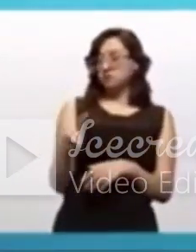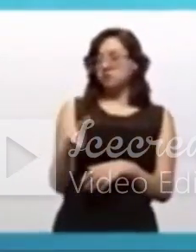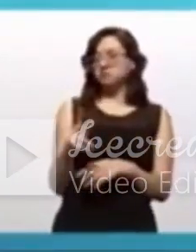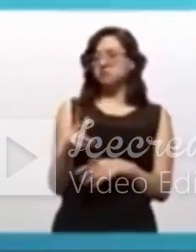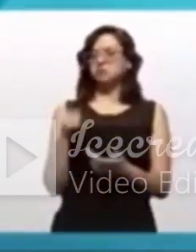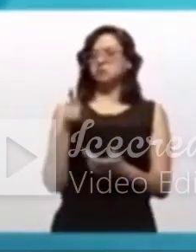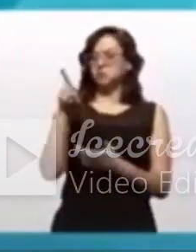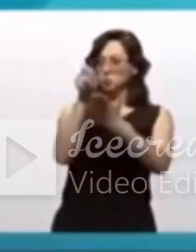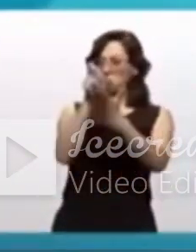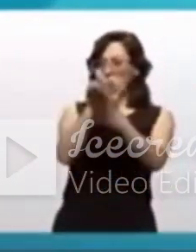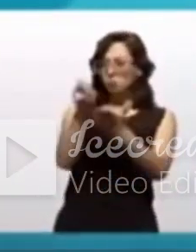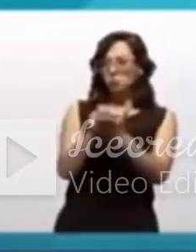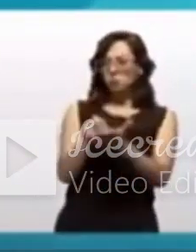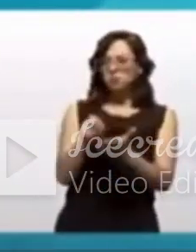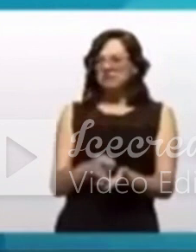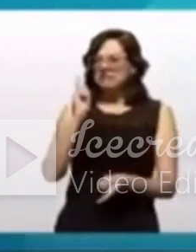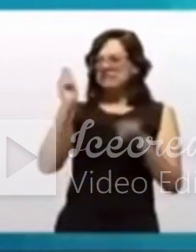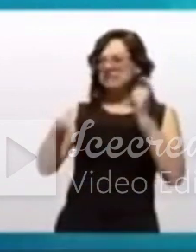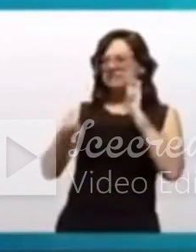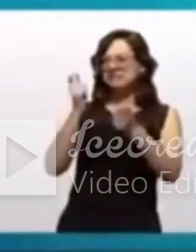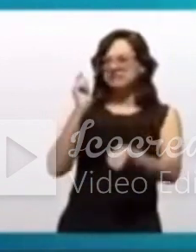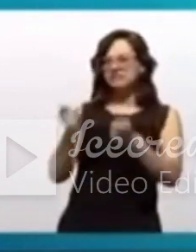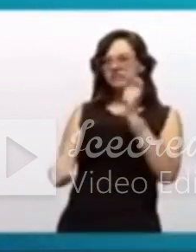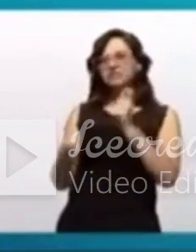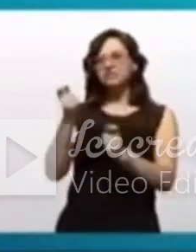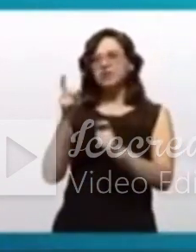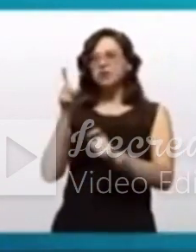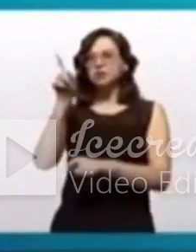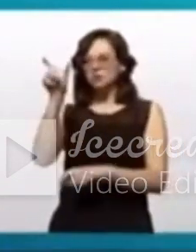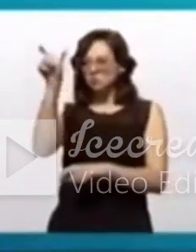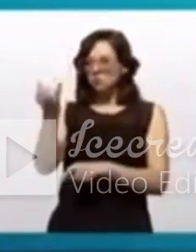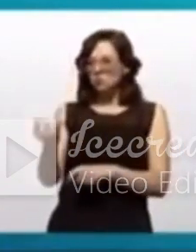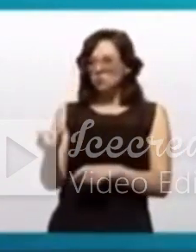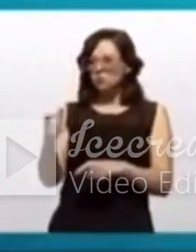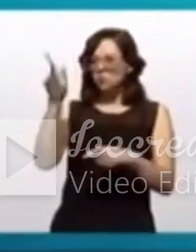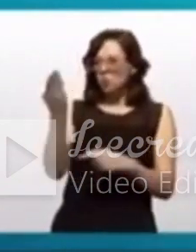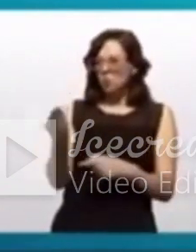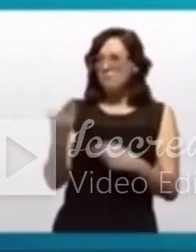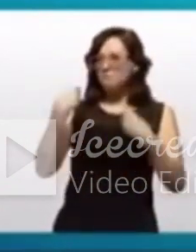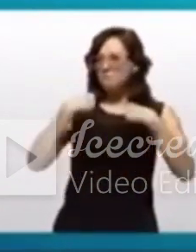solo tu escritura era un misterio, sino también tu existencia.